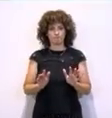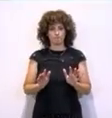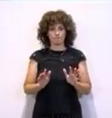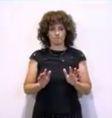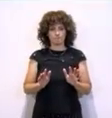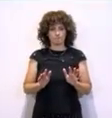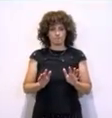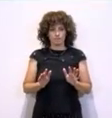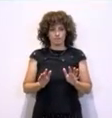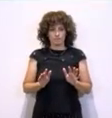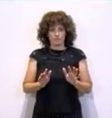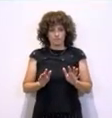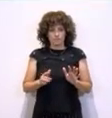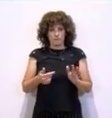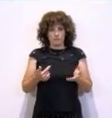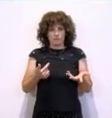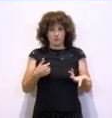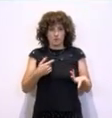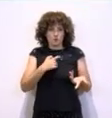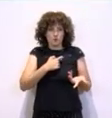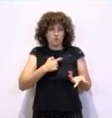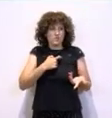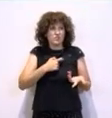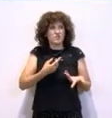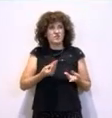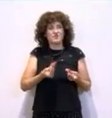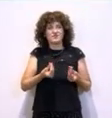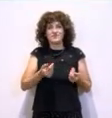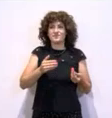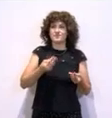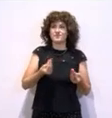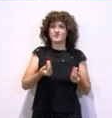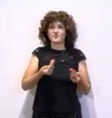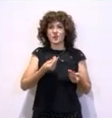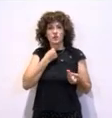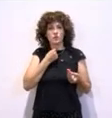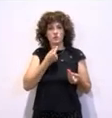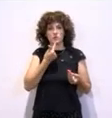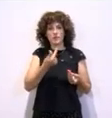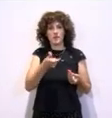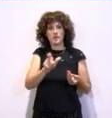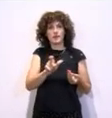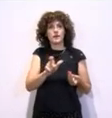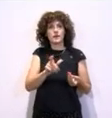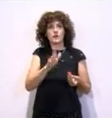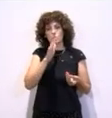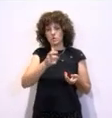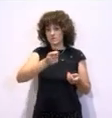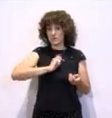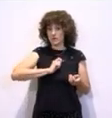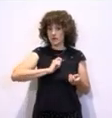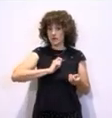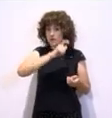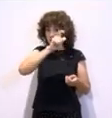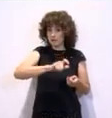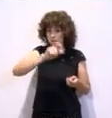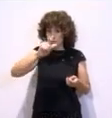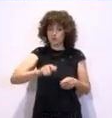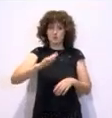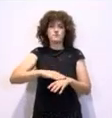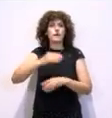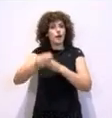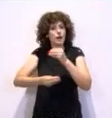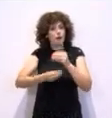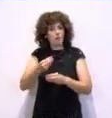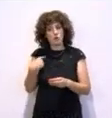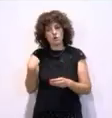iba a decir que hemos sido comisionados, pero es que la palabra comisión últimamente hemos sido designados por los ciudadanos para hacerlo nosotros. Entonces, bueno,